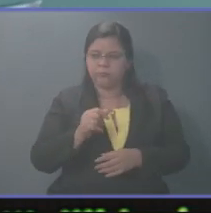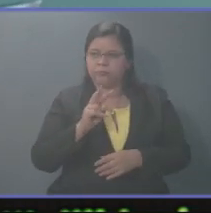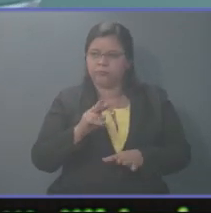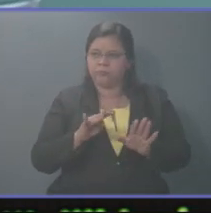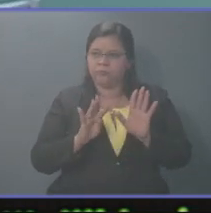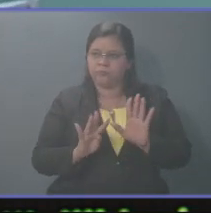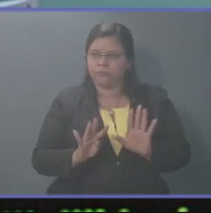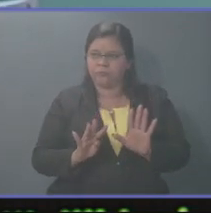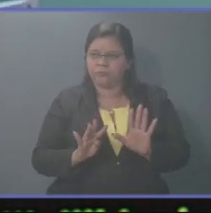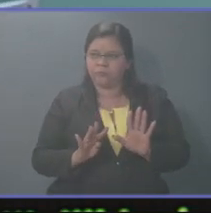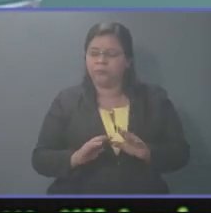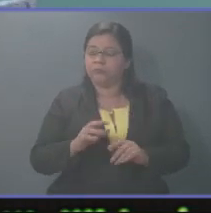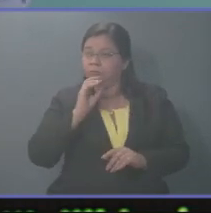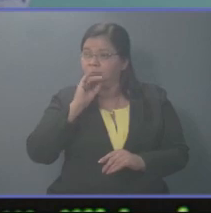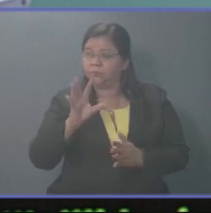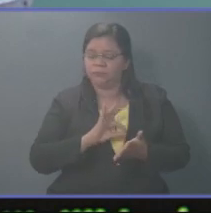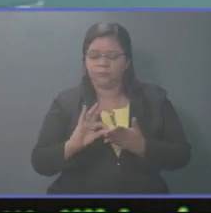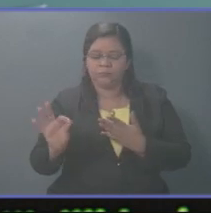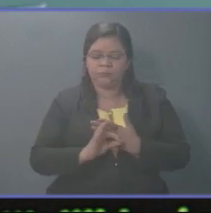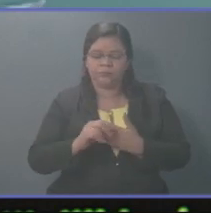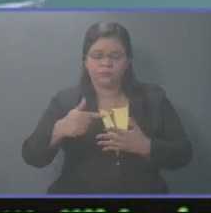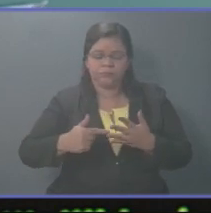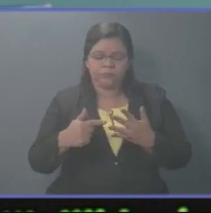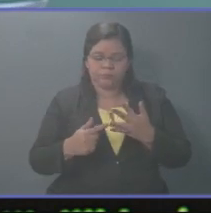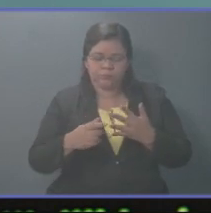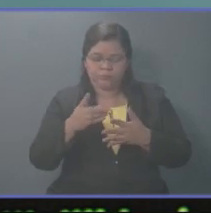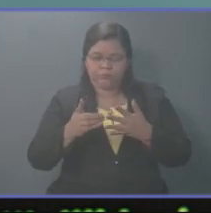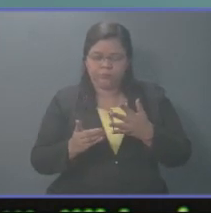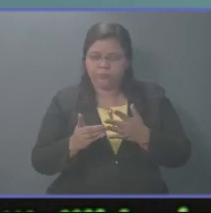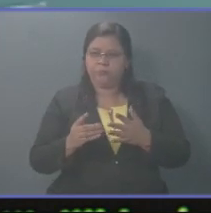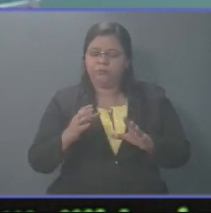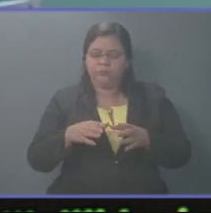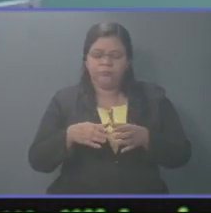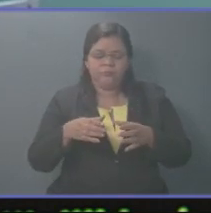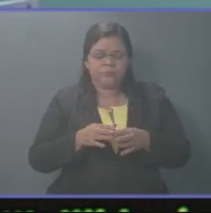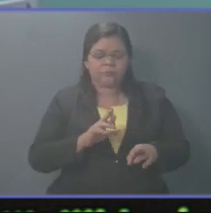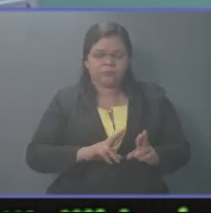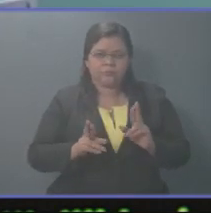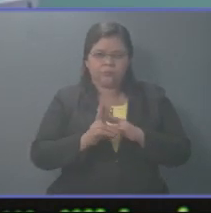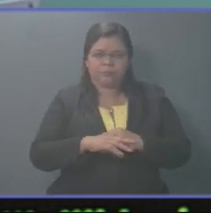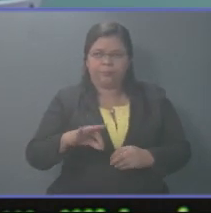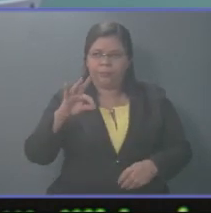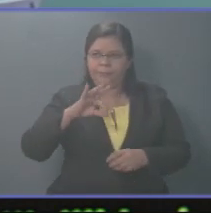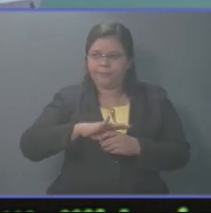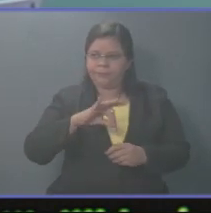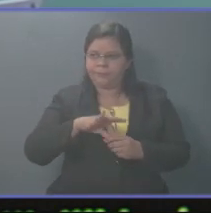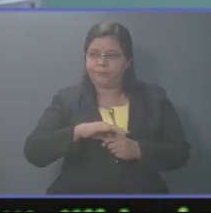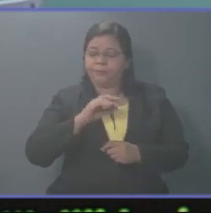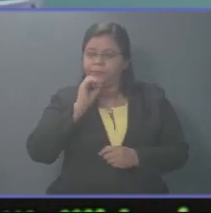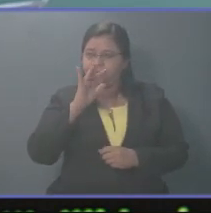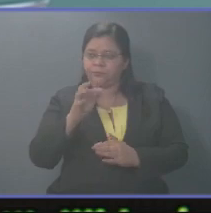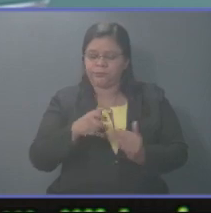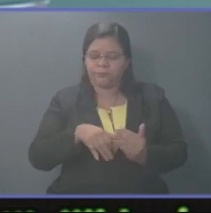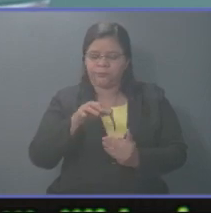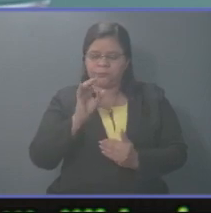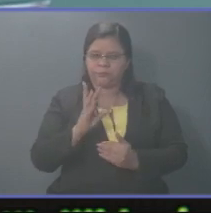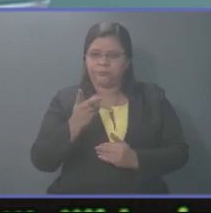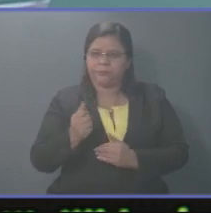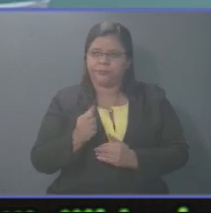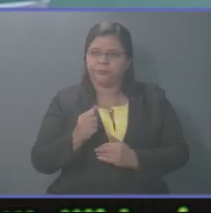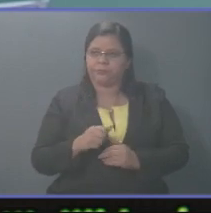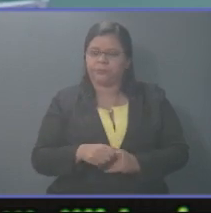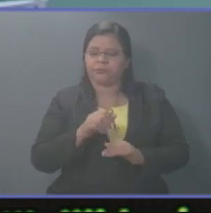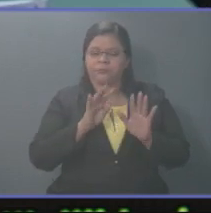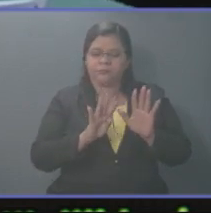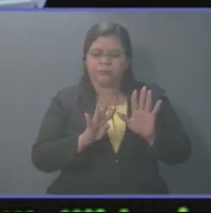29, ratificando proyecto de decreto. La Comisión de Reformas Electorales y Constitucionales se refiere al expediente